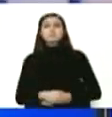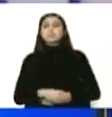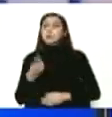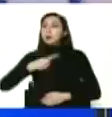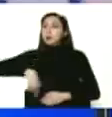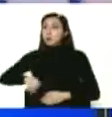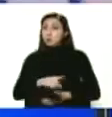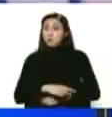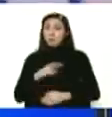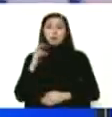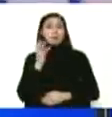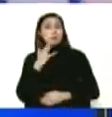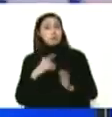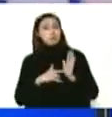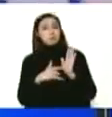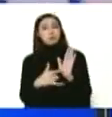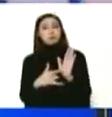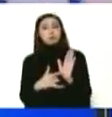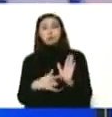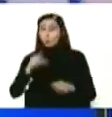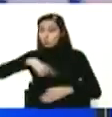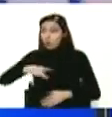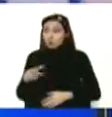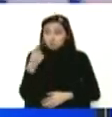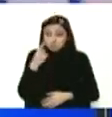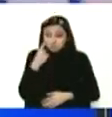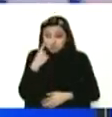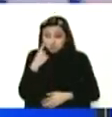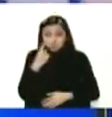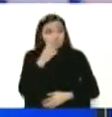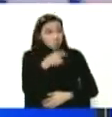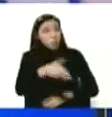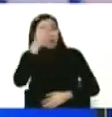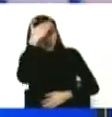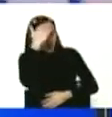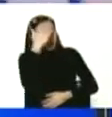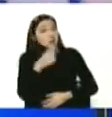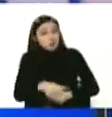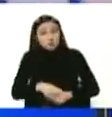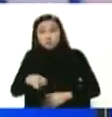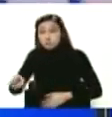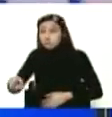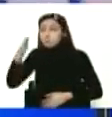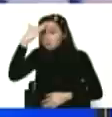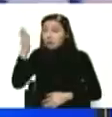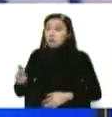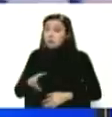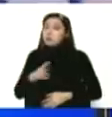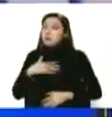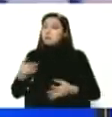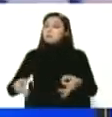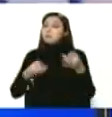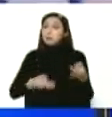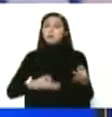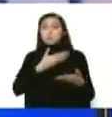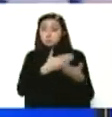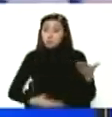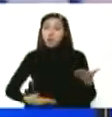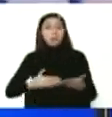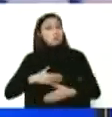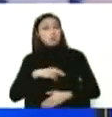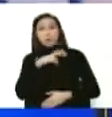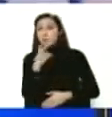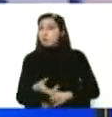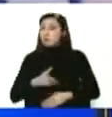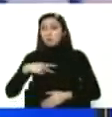tienen que dar el ejemplo, compañeros. Ustedes me están escuchando, ustedes saben quiénes son. Ya me llegó el informe y me parece un exabrupto lo que